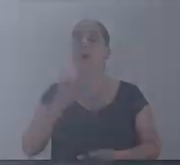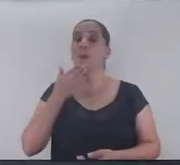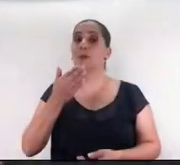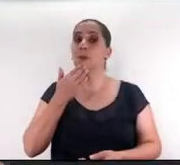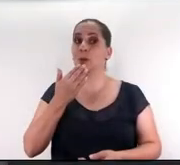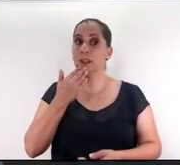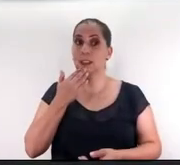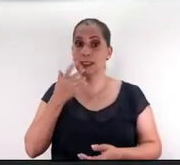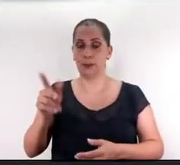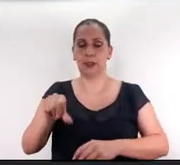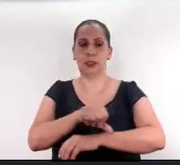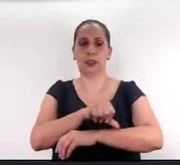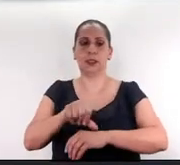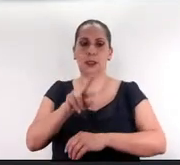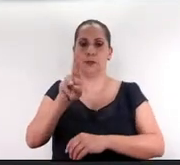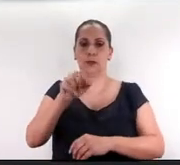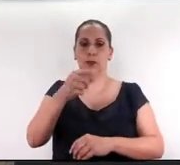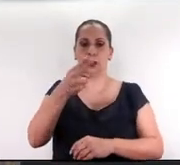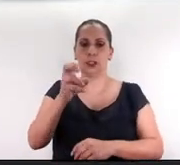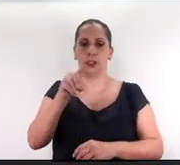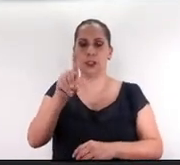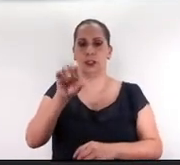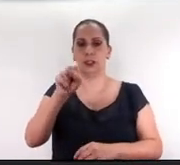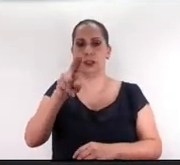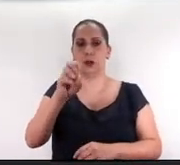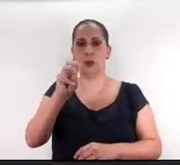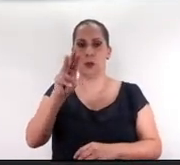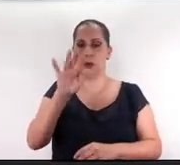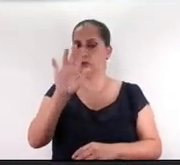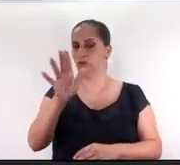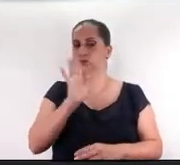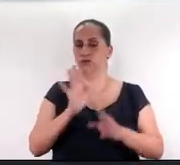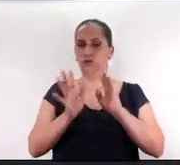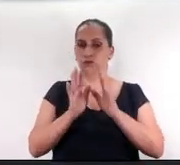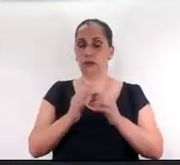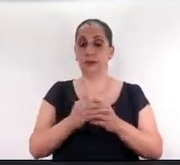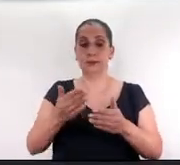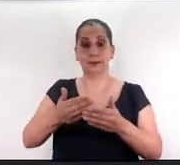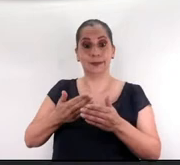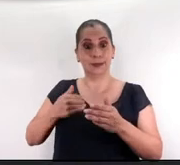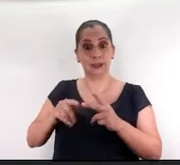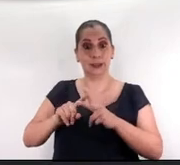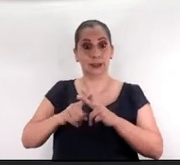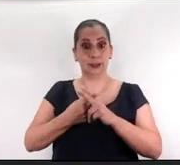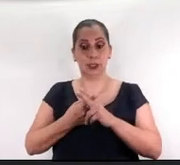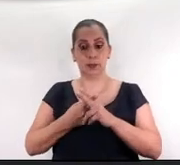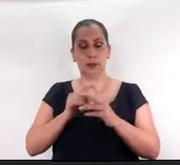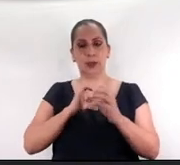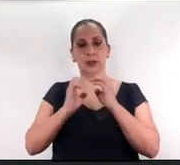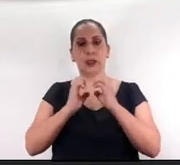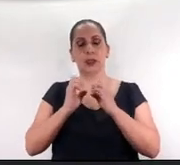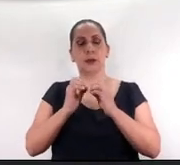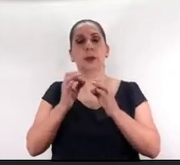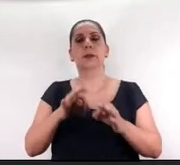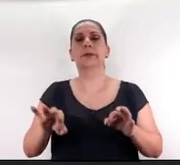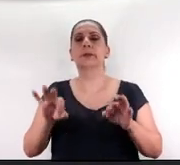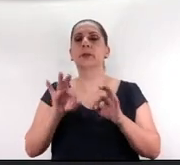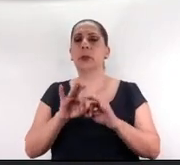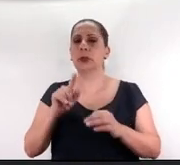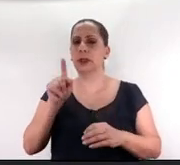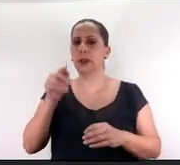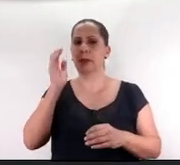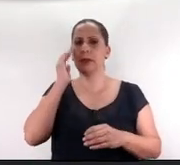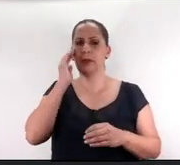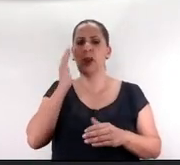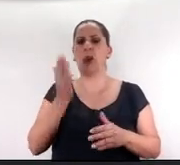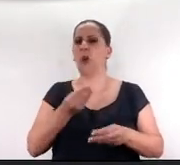Muchísimas gracias al arquitecto Rashid Sauma por sus palabras. Antes de iniciar con nuestra entrevista de fondo, es importante indicarles